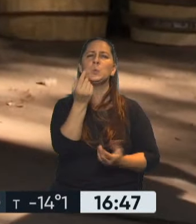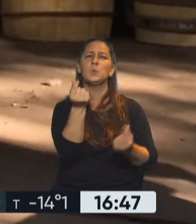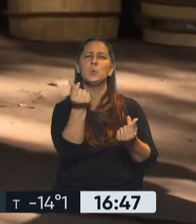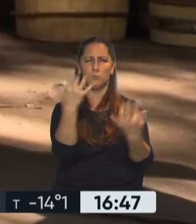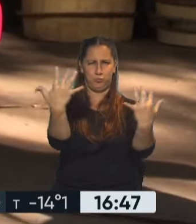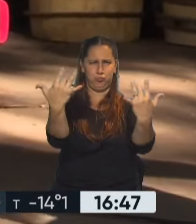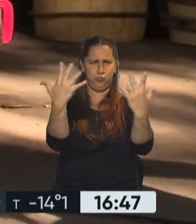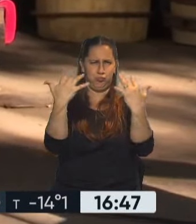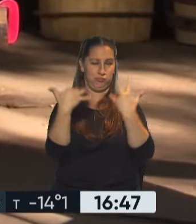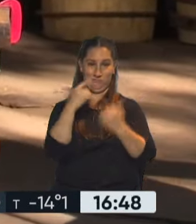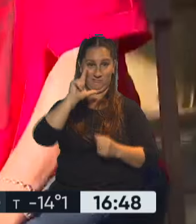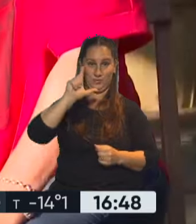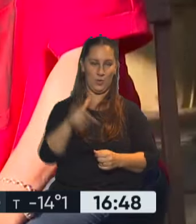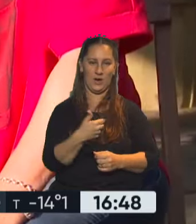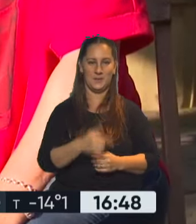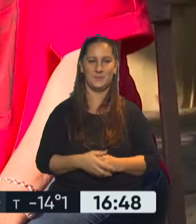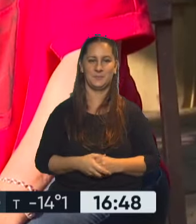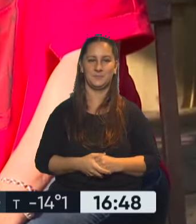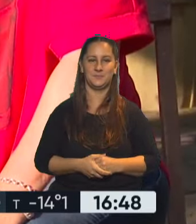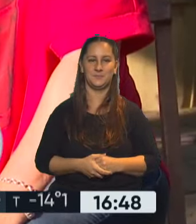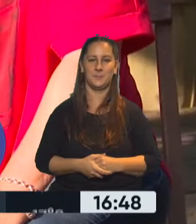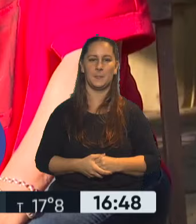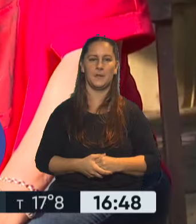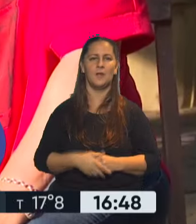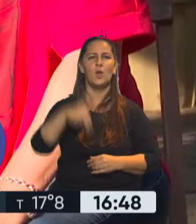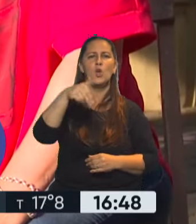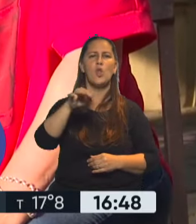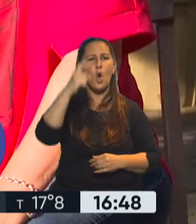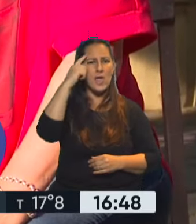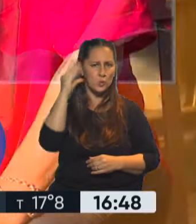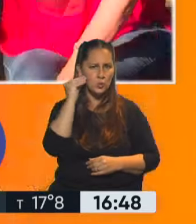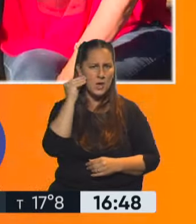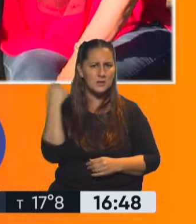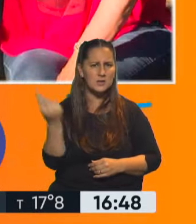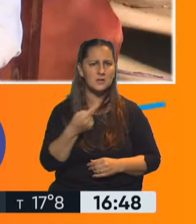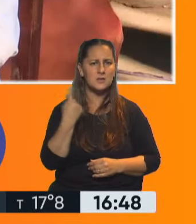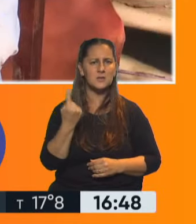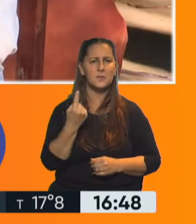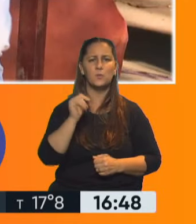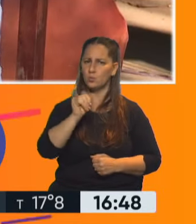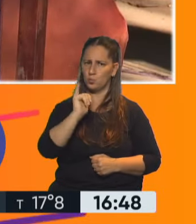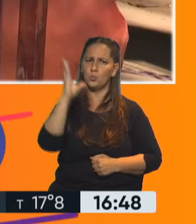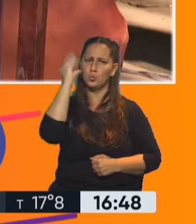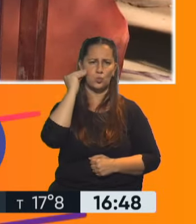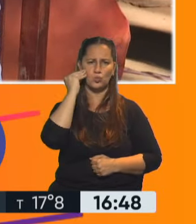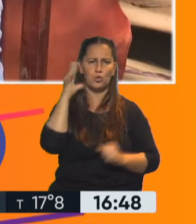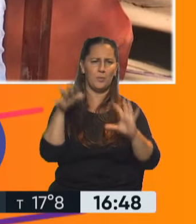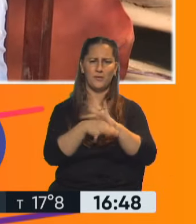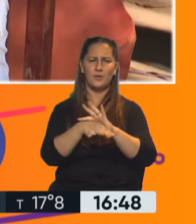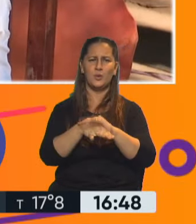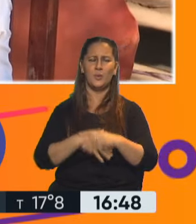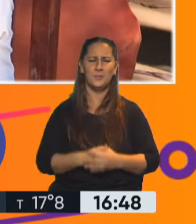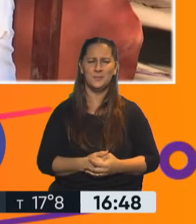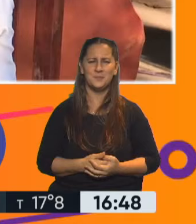Una cosa de loco. Qué lindo. ¿Nos estás escuchando, no? ¿Vos ahora o no? Sí, yo los escucho perfecto y los estaba acá,